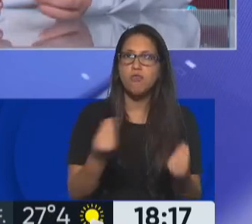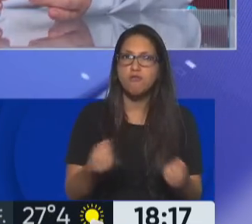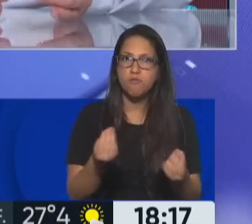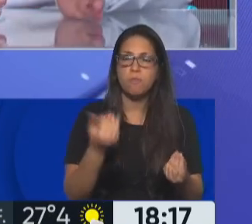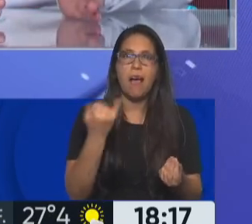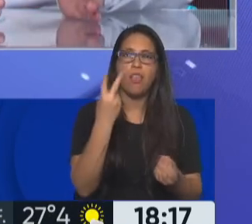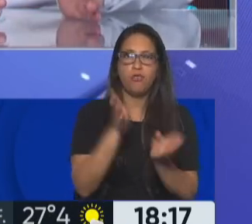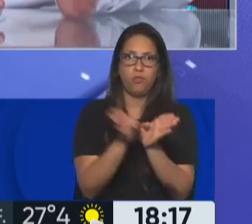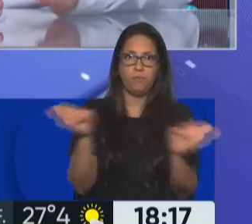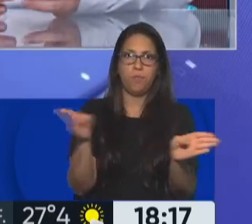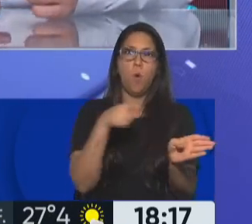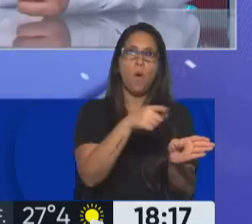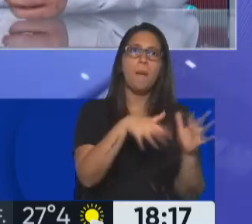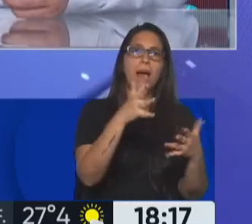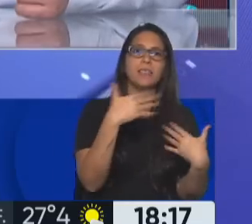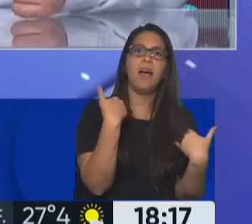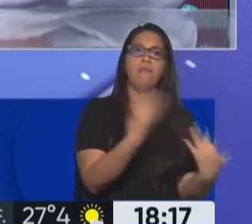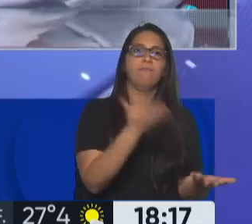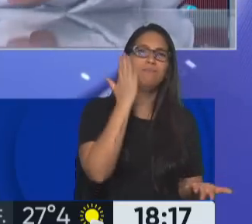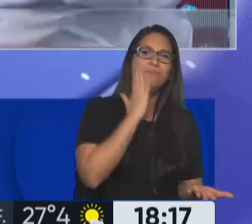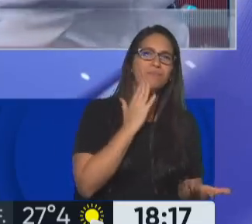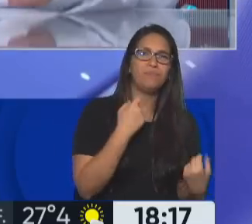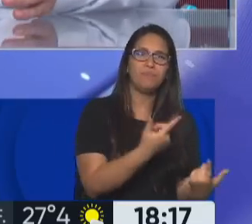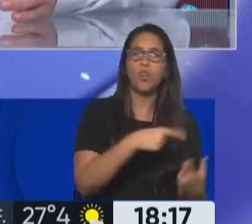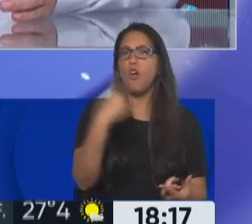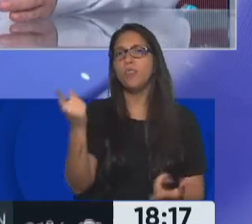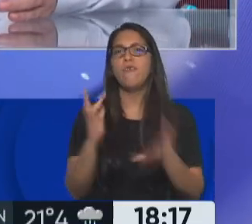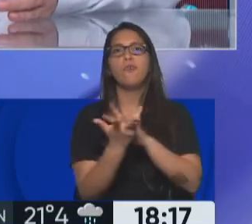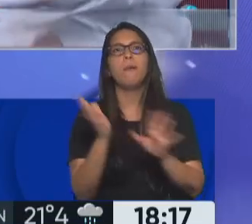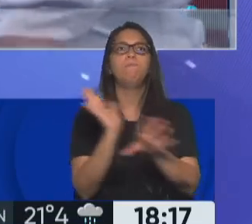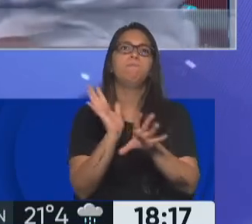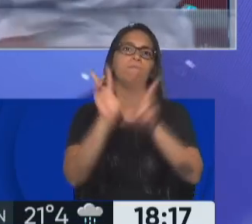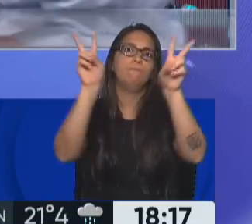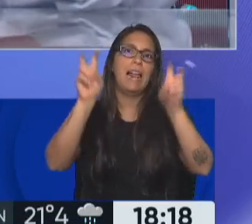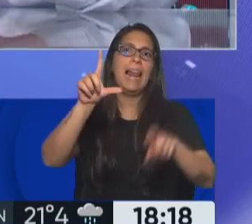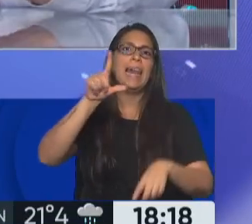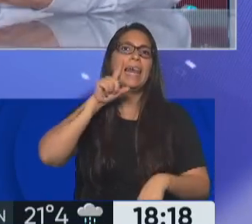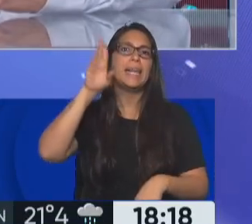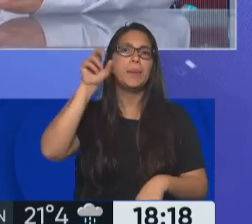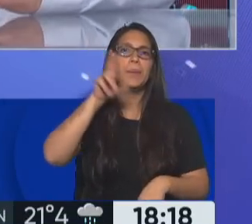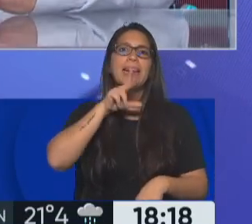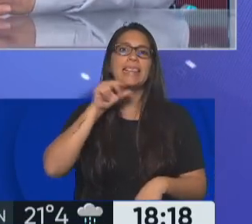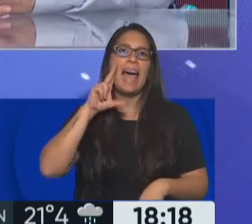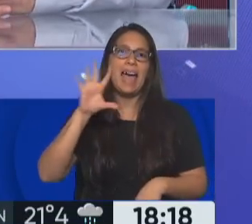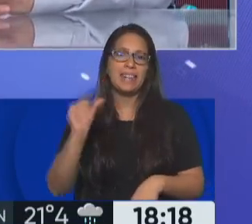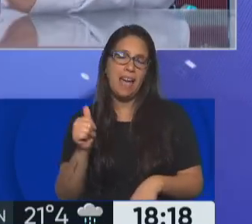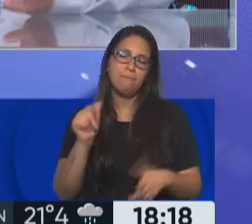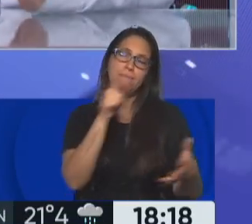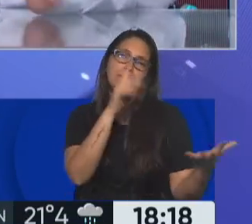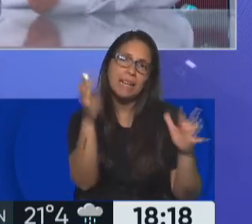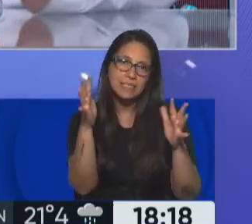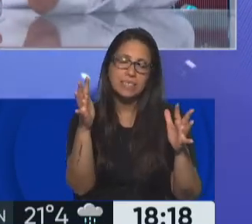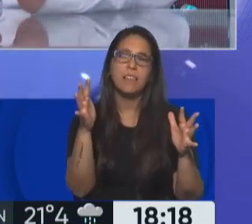entre comillas, populista y una visión más, entre comillas, libertaria, llamémosle, aunque tengan puntos de cruce, que